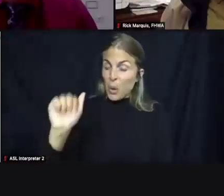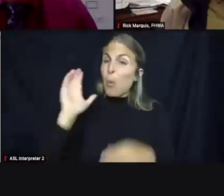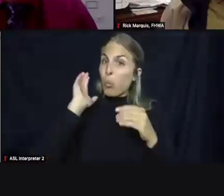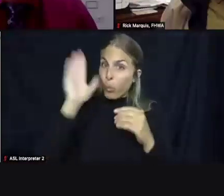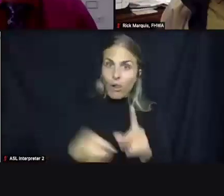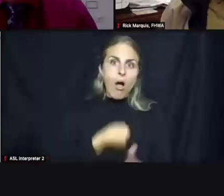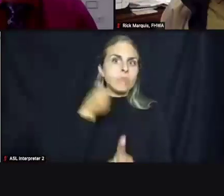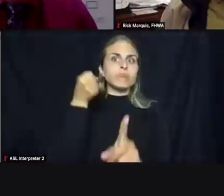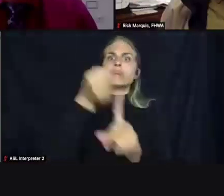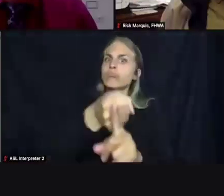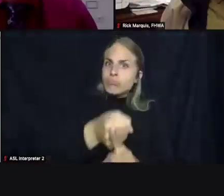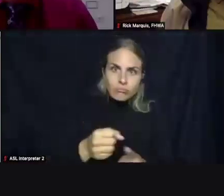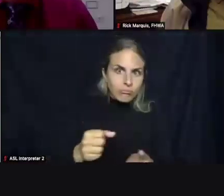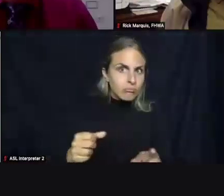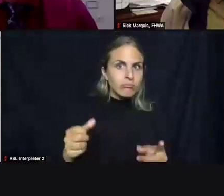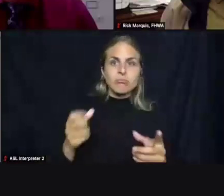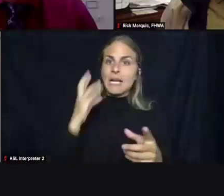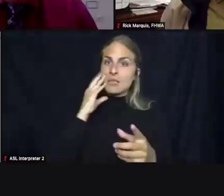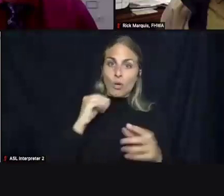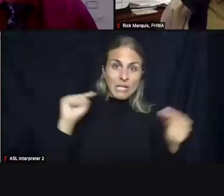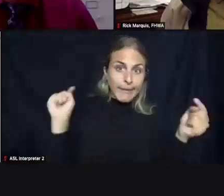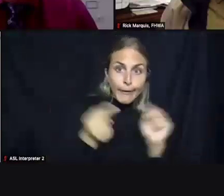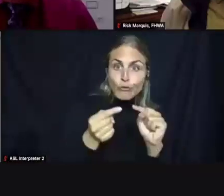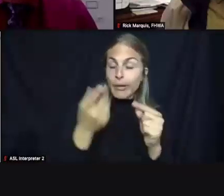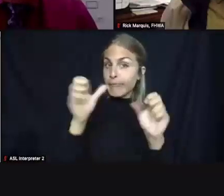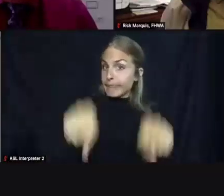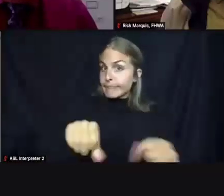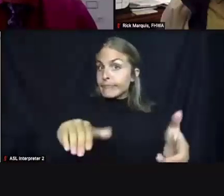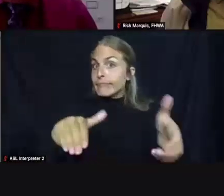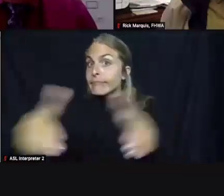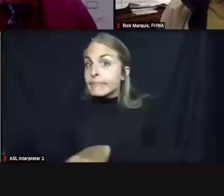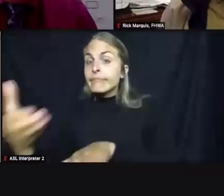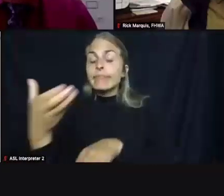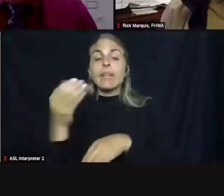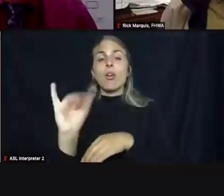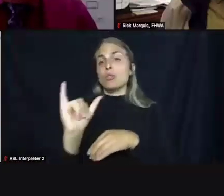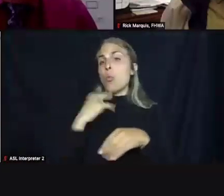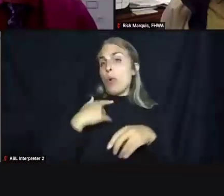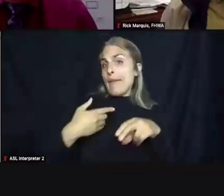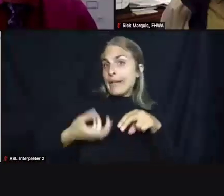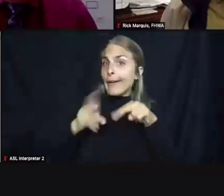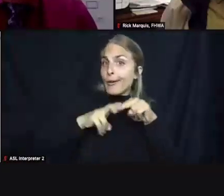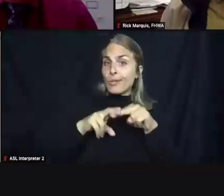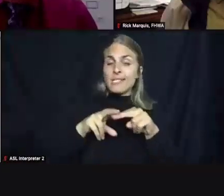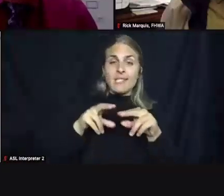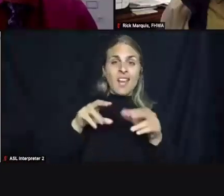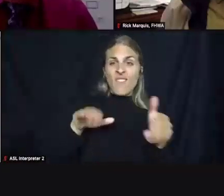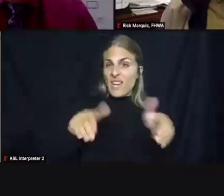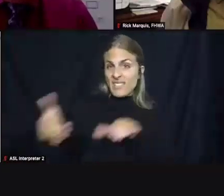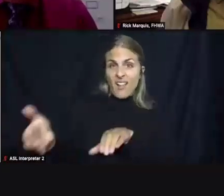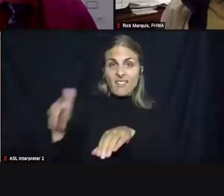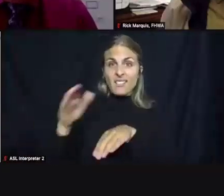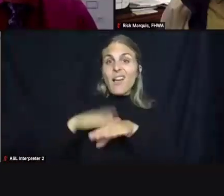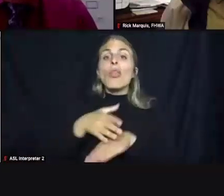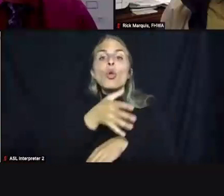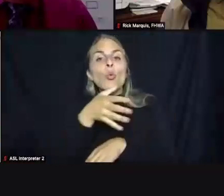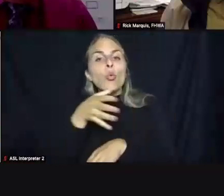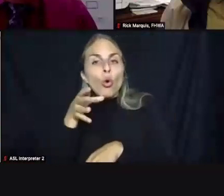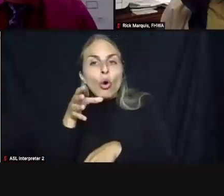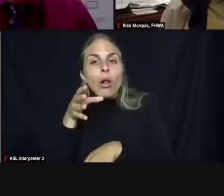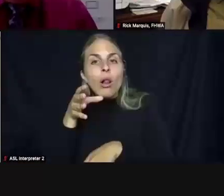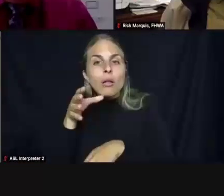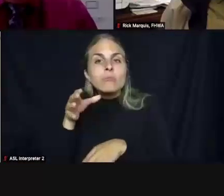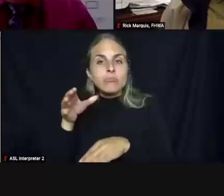una red van a estar sujetos a lesiones, pueden hasta morir y podríamos tener un aumento de